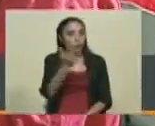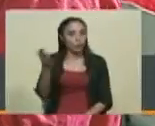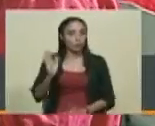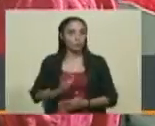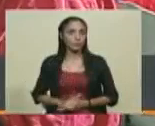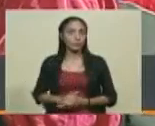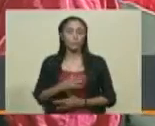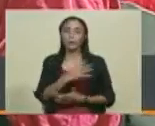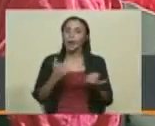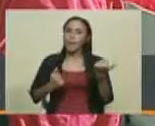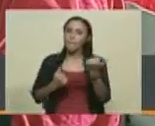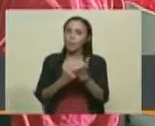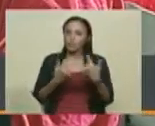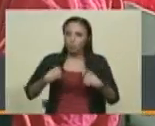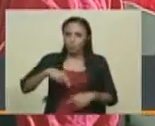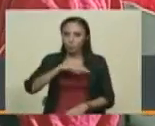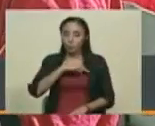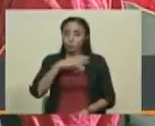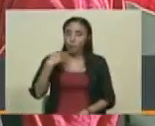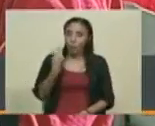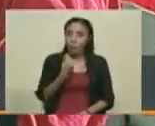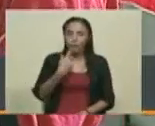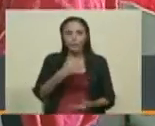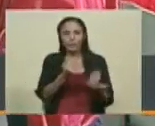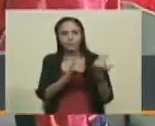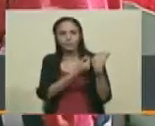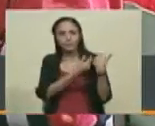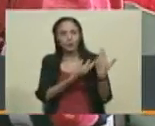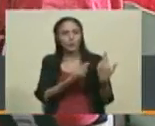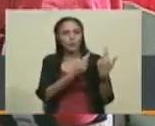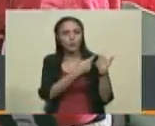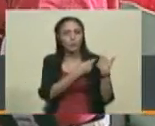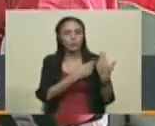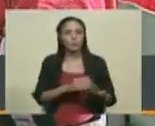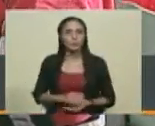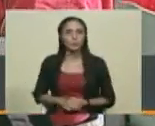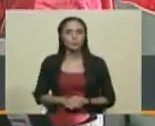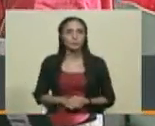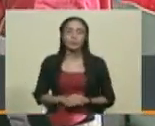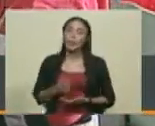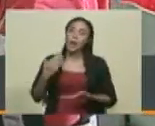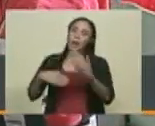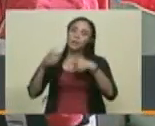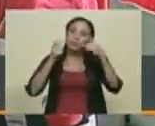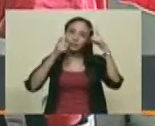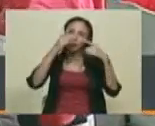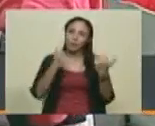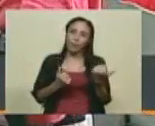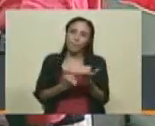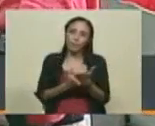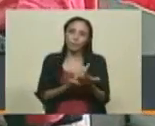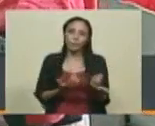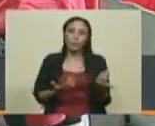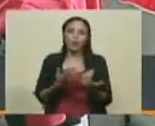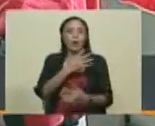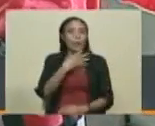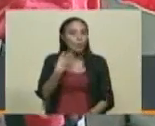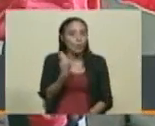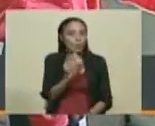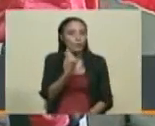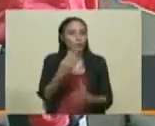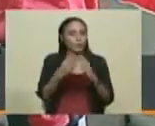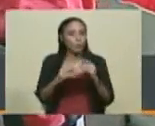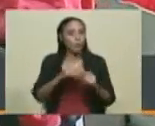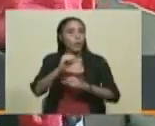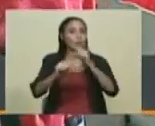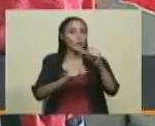con la juventud petrolera que está comprometida, así como nuestro comandante Chávez en su momento creyó en que nuestra juventud era la